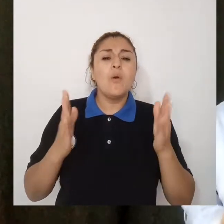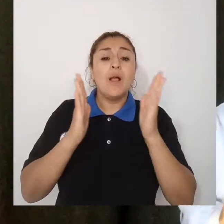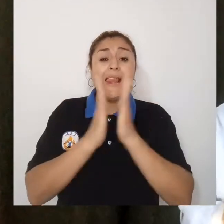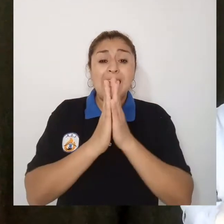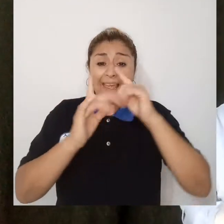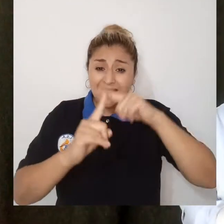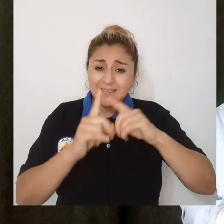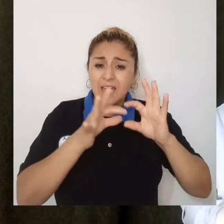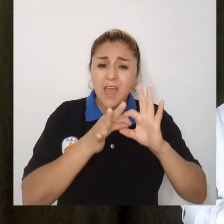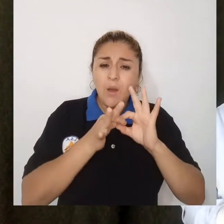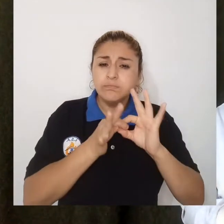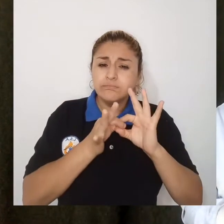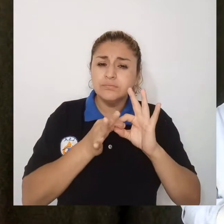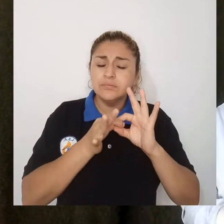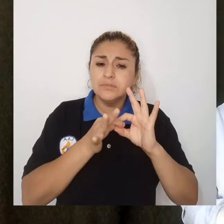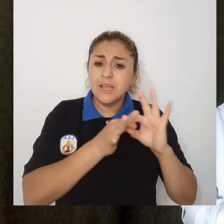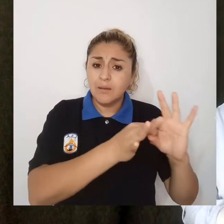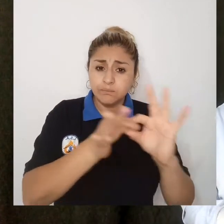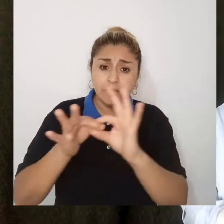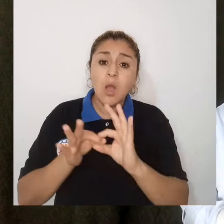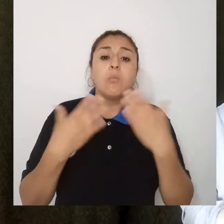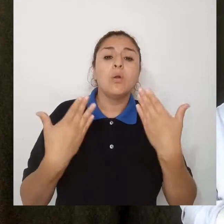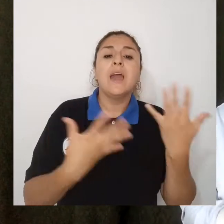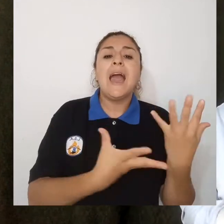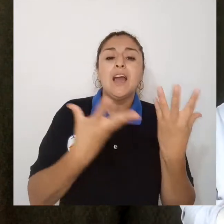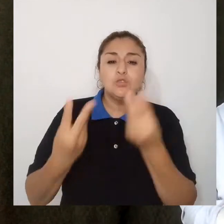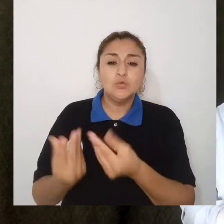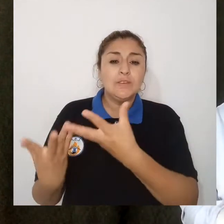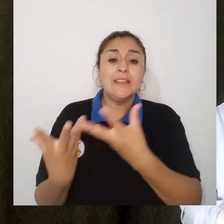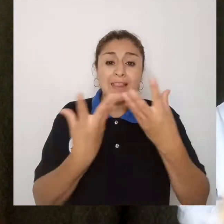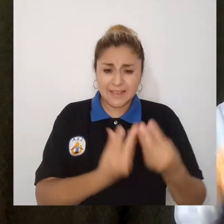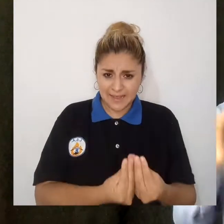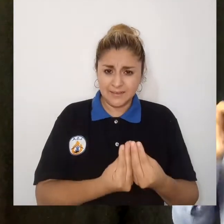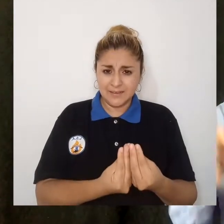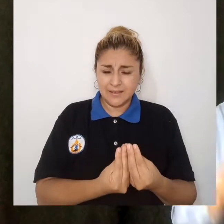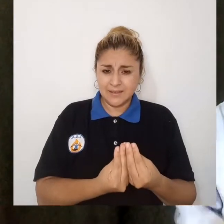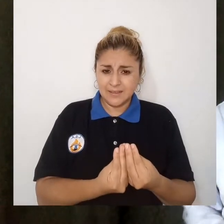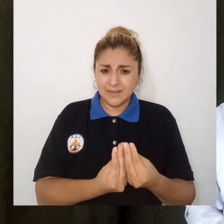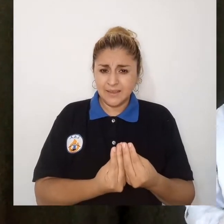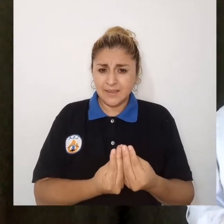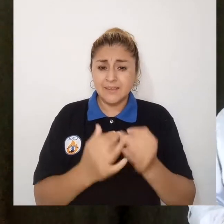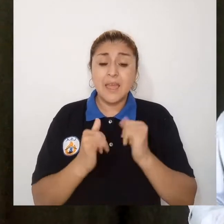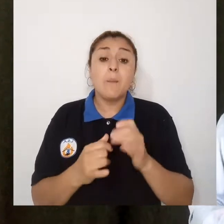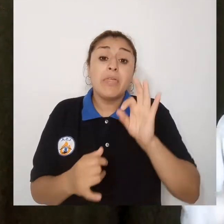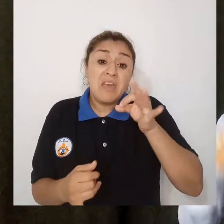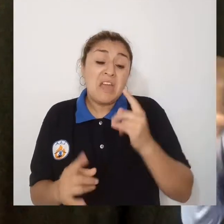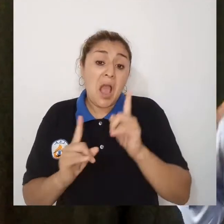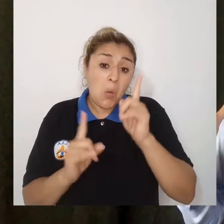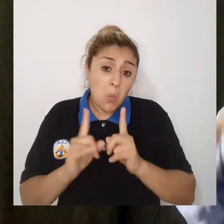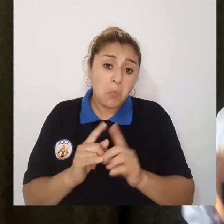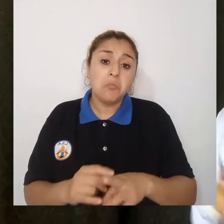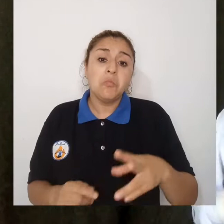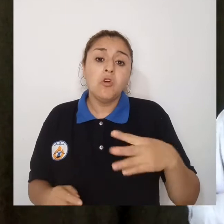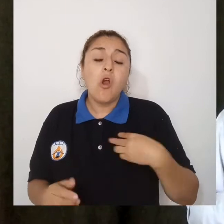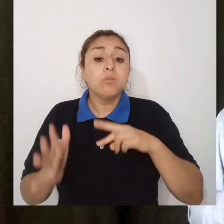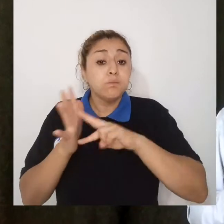participar de ofrendas donativos para los que estaban pasando dificultades y entendían